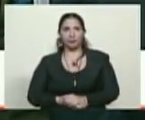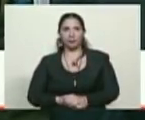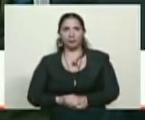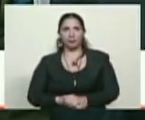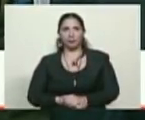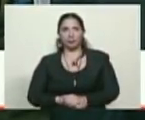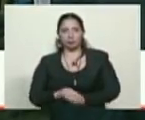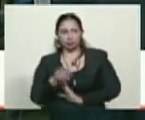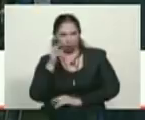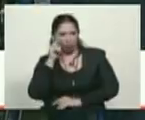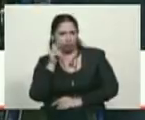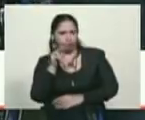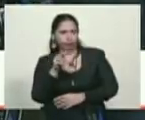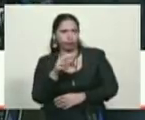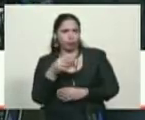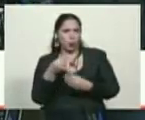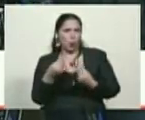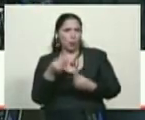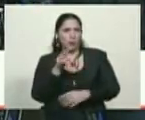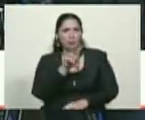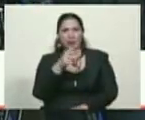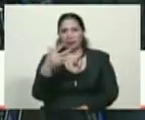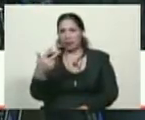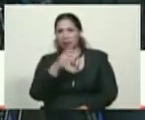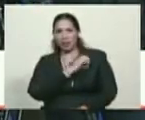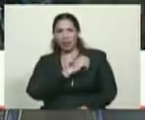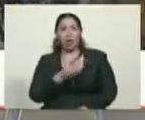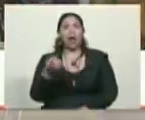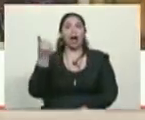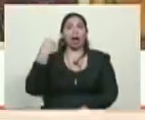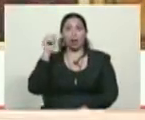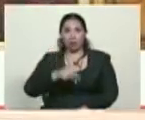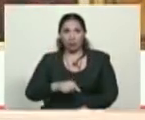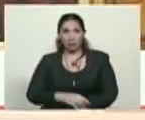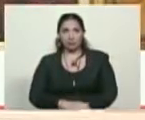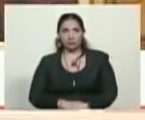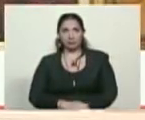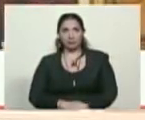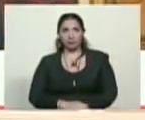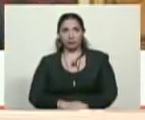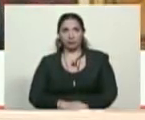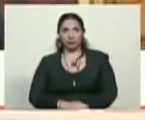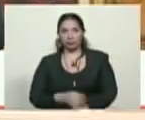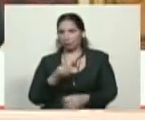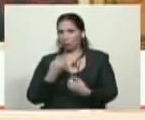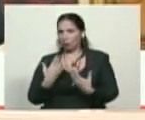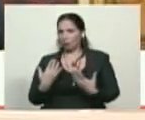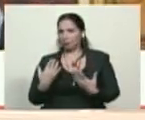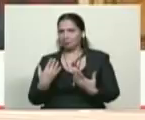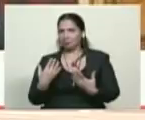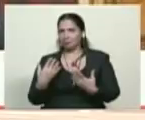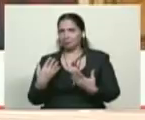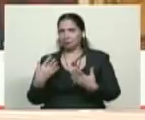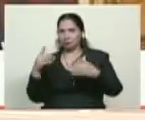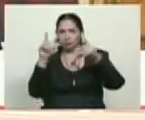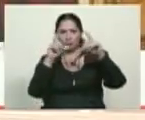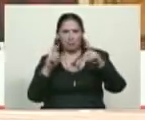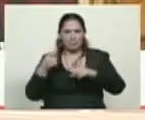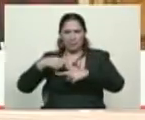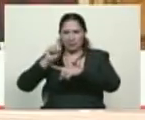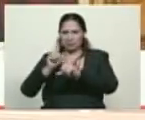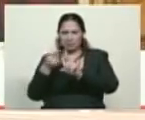ve como el 23 de enero y el día de ayer también. Bueno, las imágenes. Primero las imágenes.